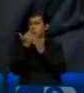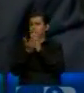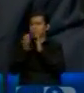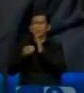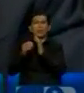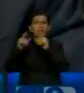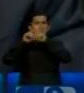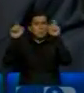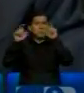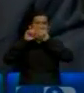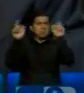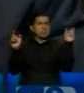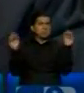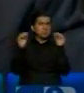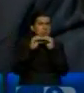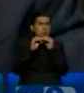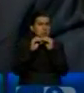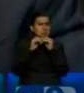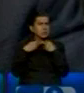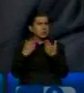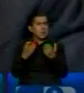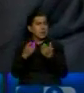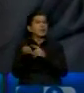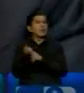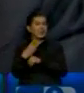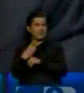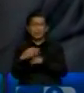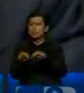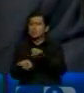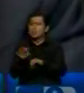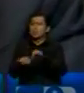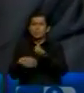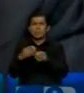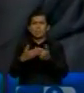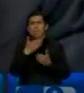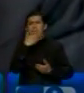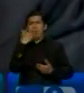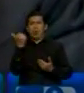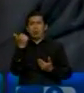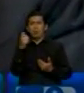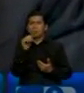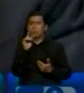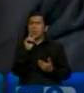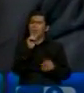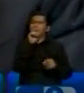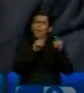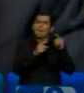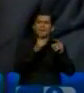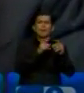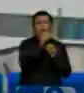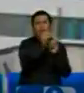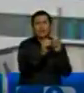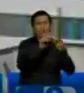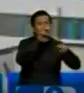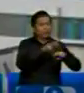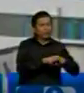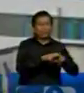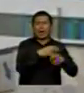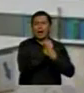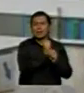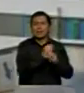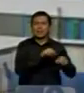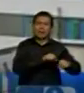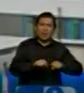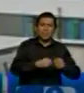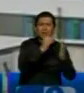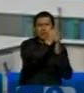más alta la constitución de compañía vía electrónica versus la constitución de manera física. Otro de los datos que